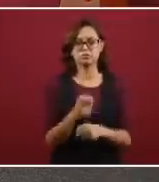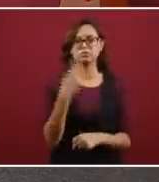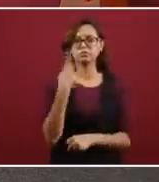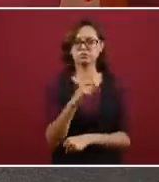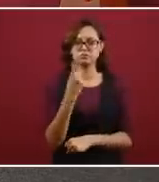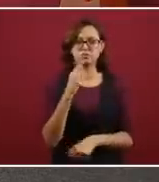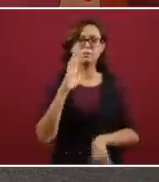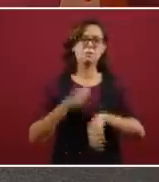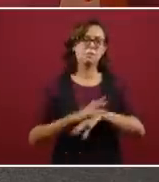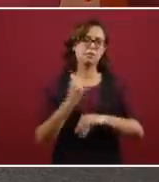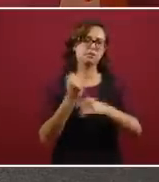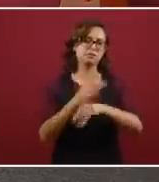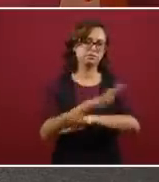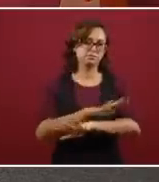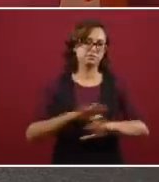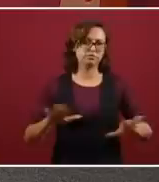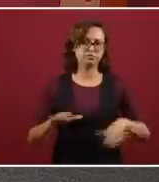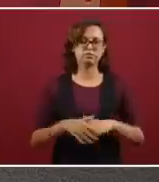informar.